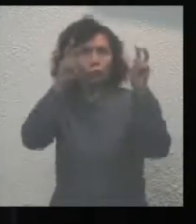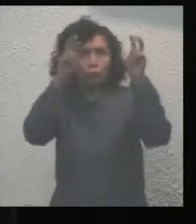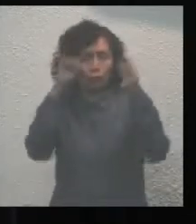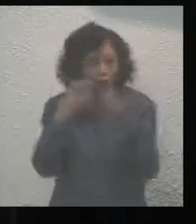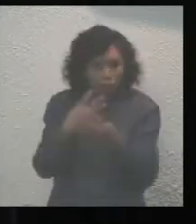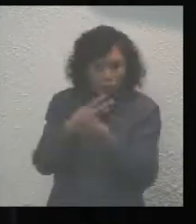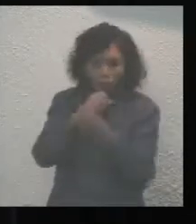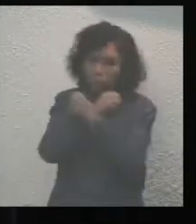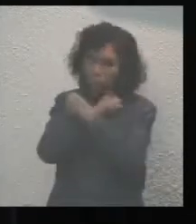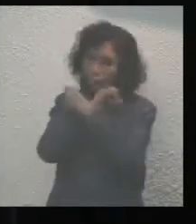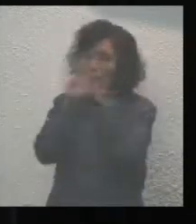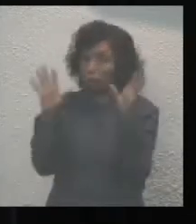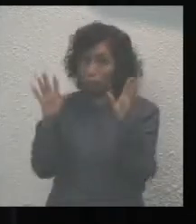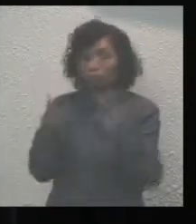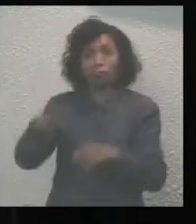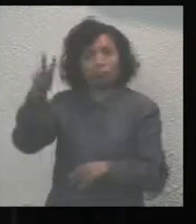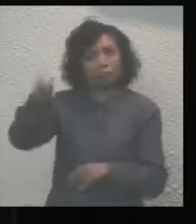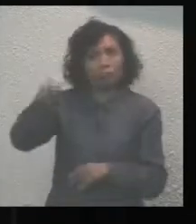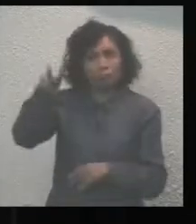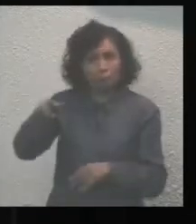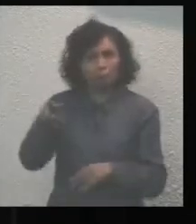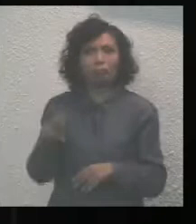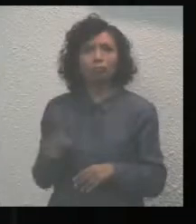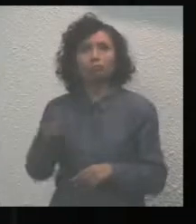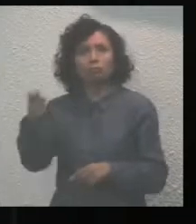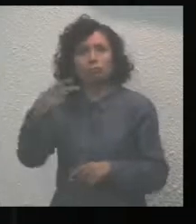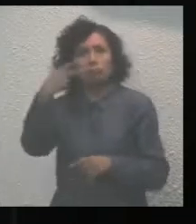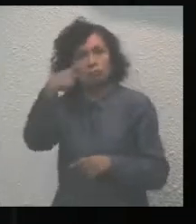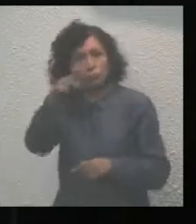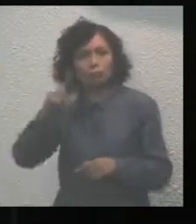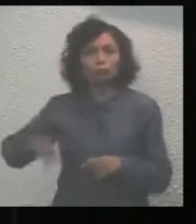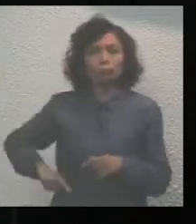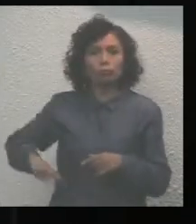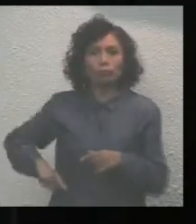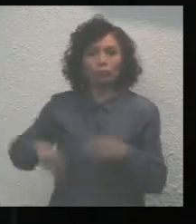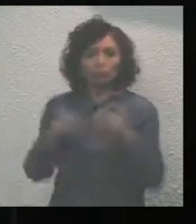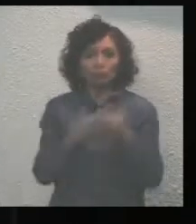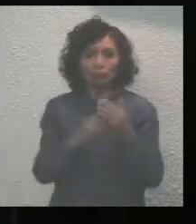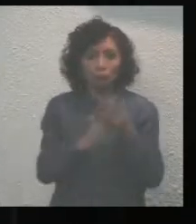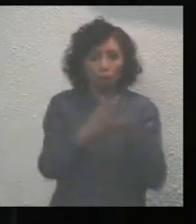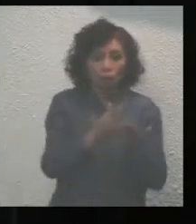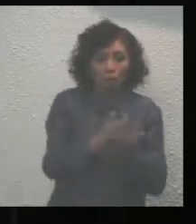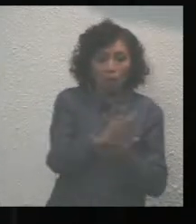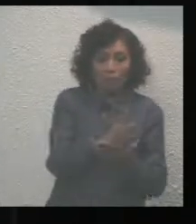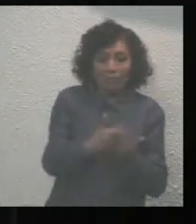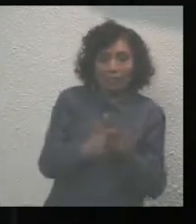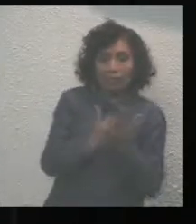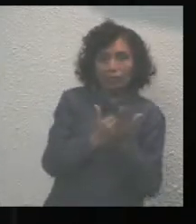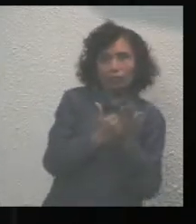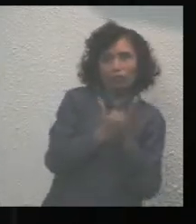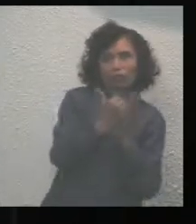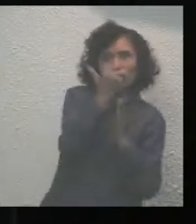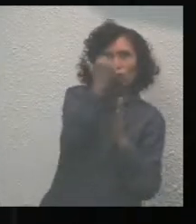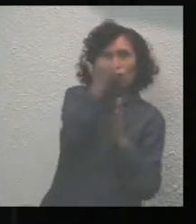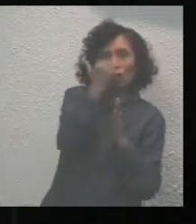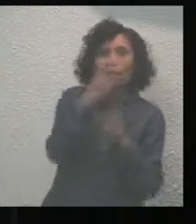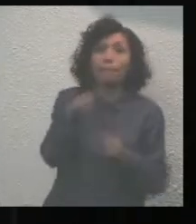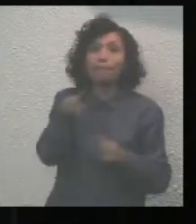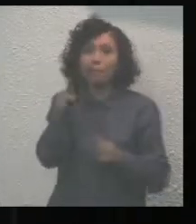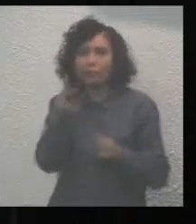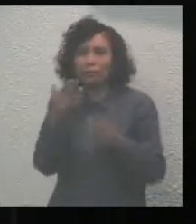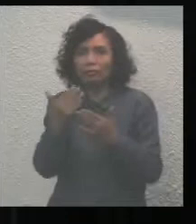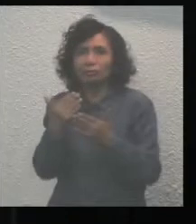transparencia. Ciertamente, en su administración, la deuda no creció, pero como en los sexenios